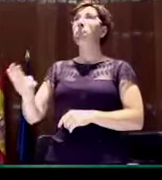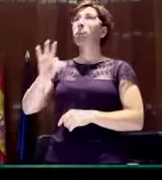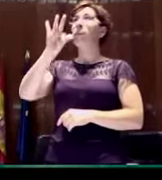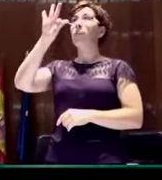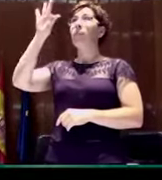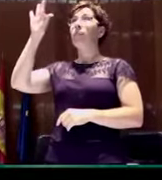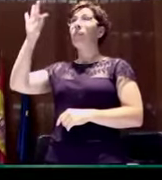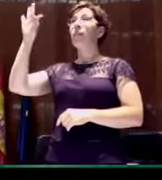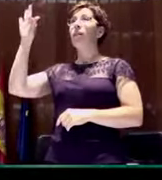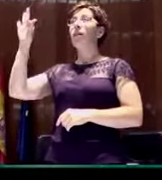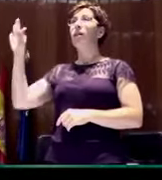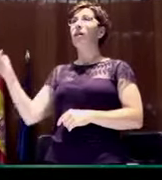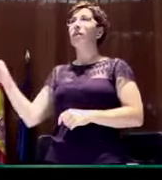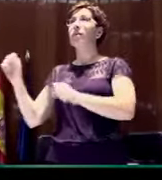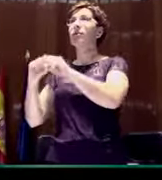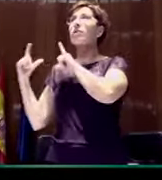favor.